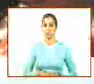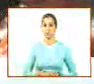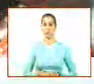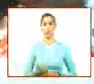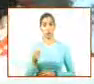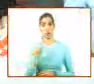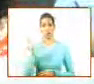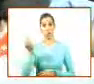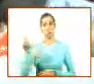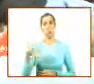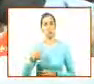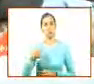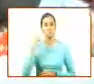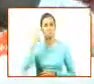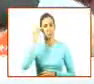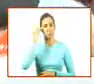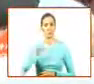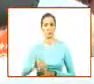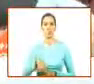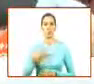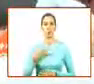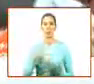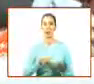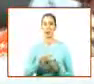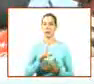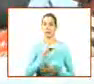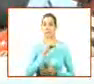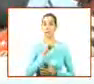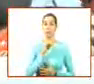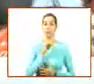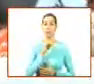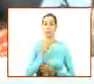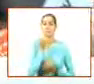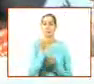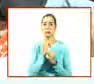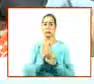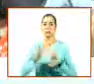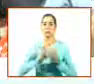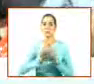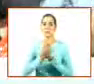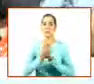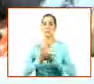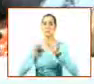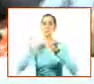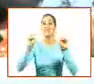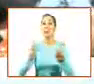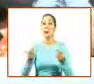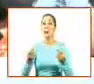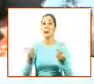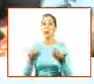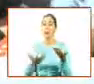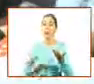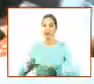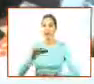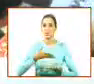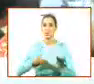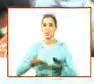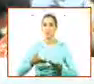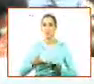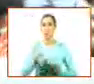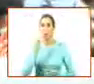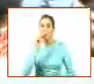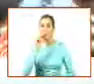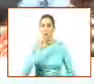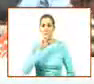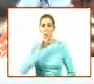dicho él, pero yo me atrevo a calificarlo, una crisis que podríamos ya casi que llamar terminal del capitalismo. El profesor Mesaro, en su